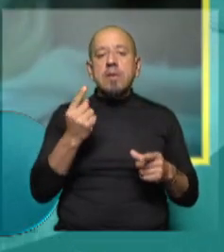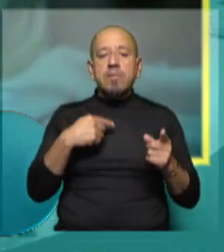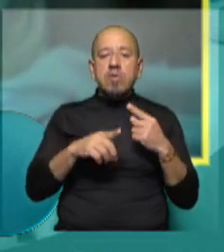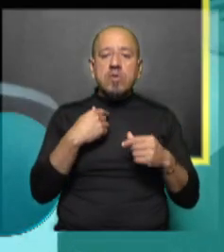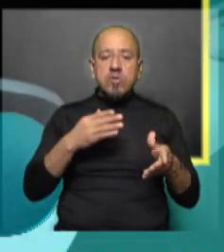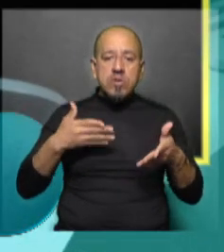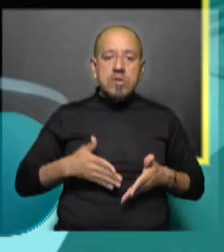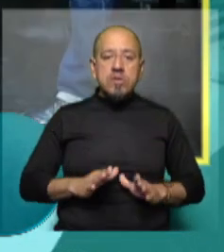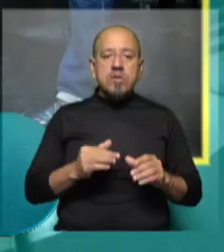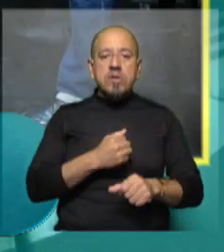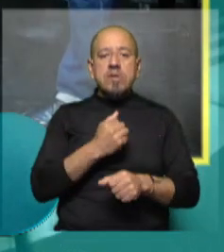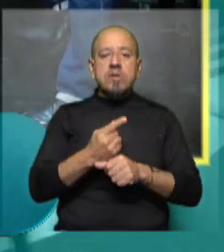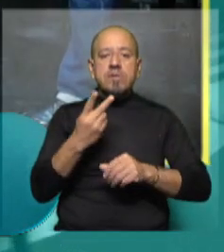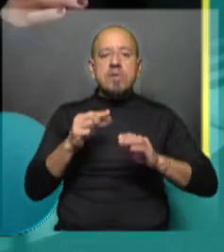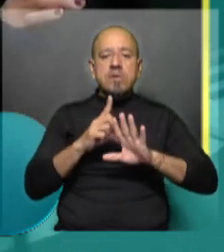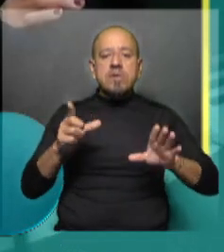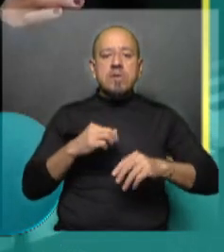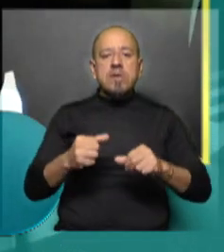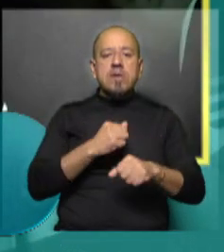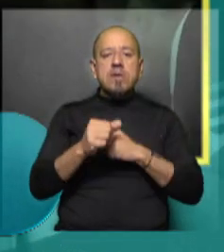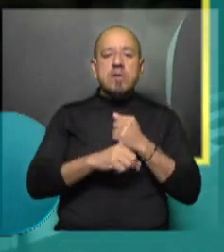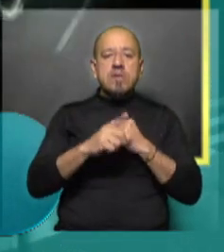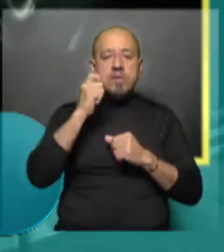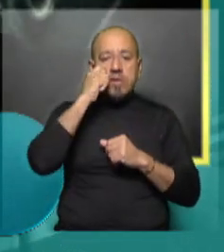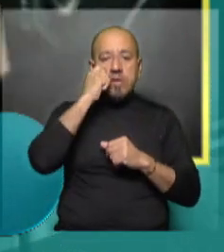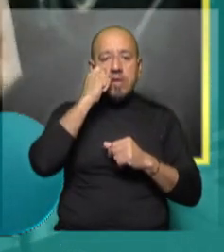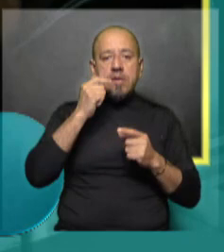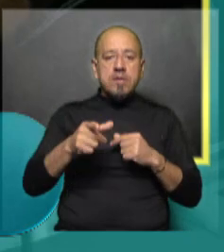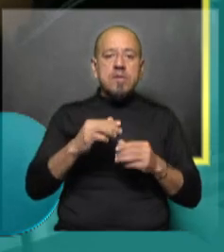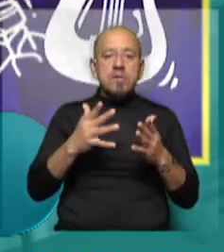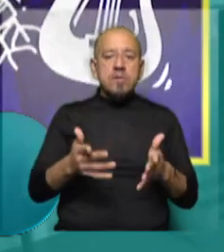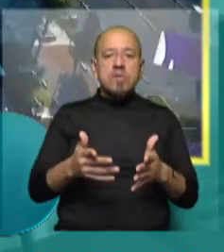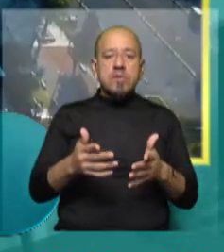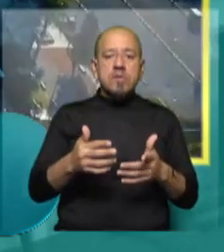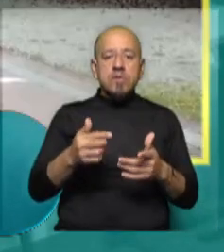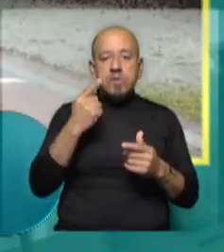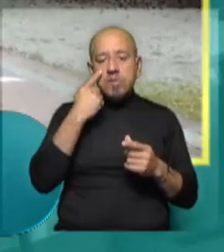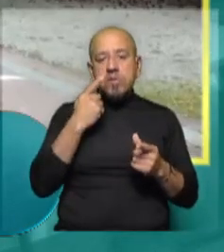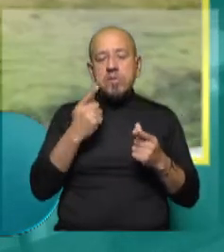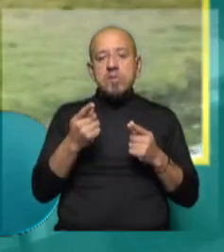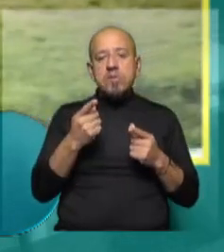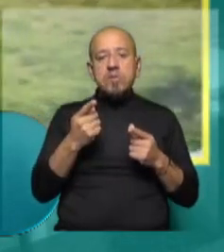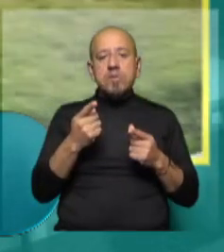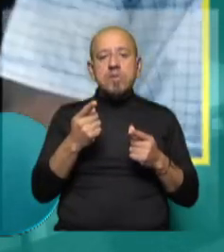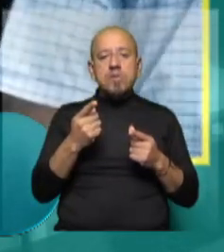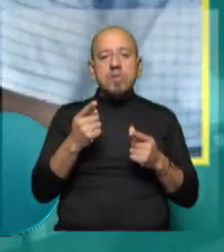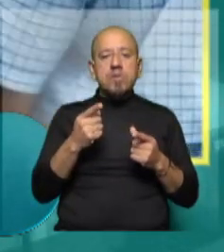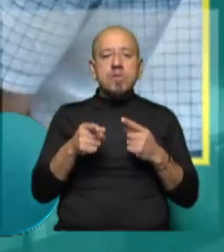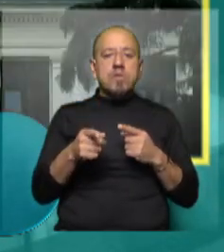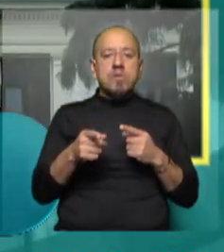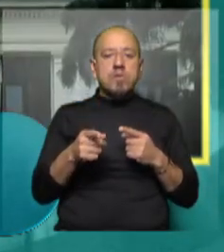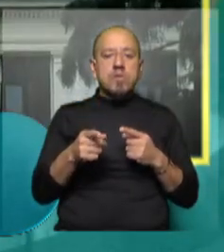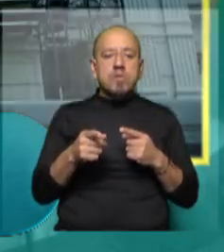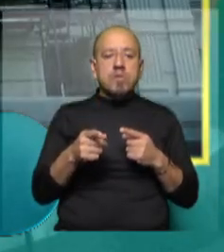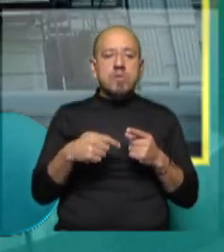nací hasta que cumplí 27 años. I heard about these things in the Bible. Había escuchado de estas cosas. And how Jesus was so kind to